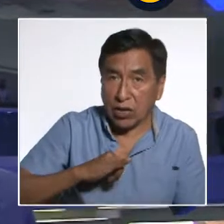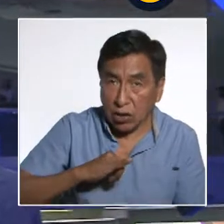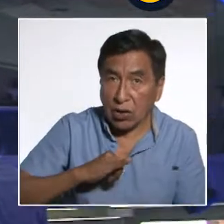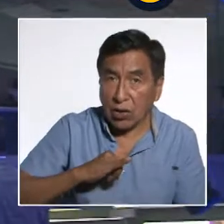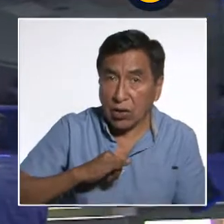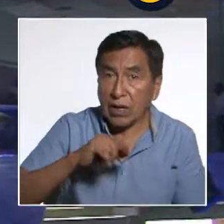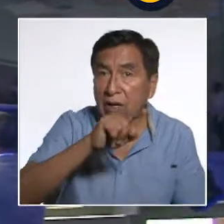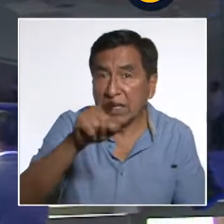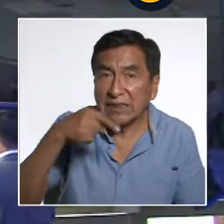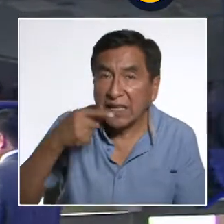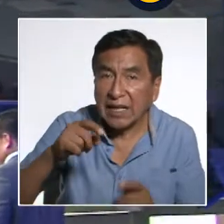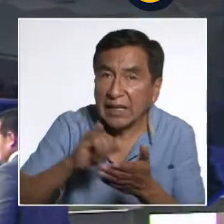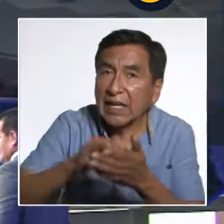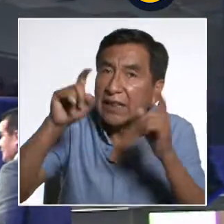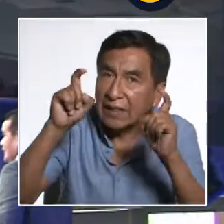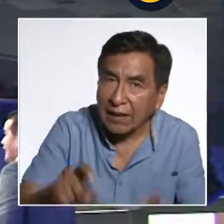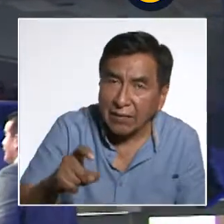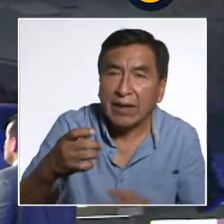diga, gritad.